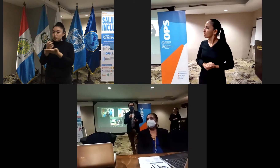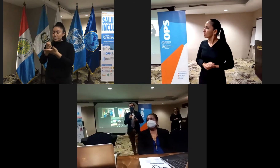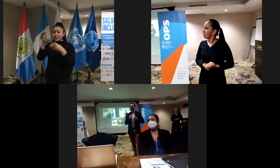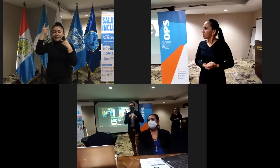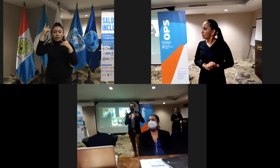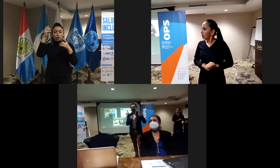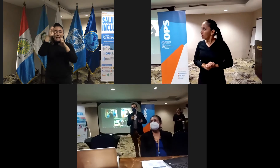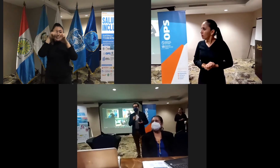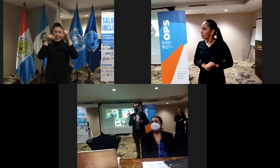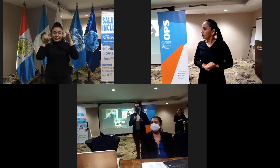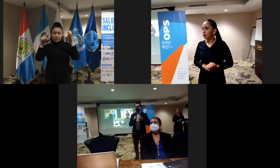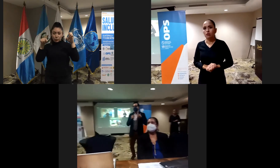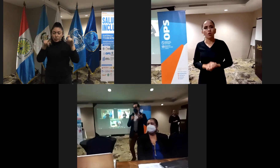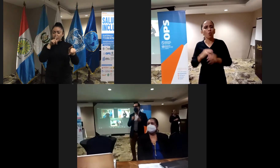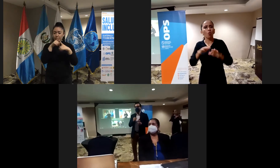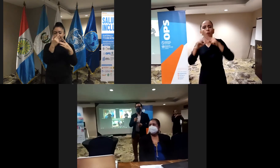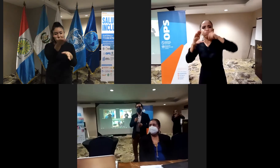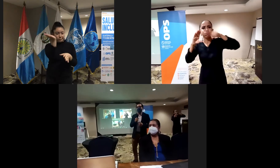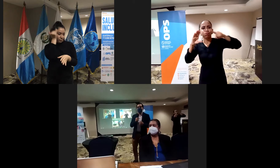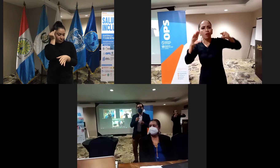estadísticos, y ya sabemos, según